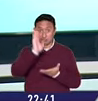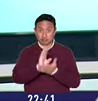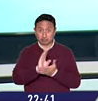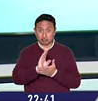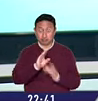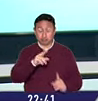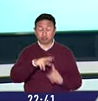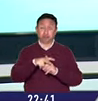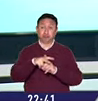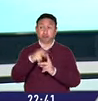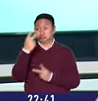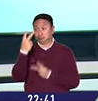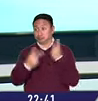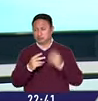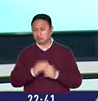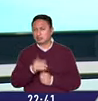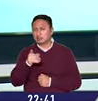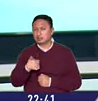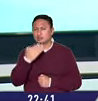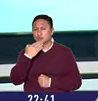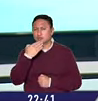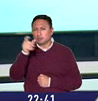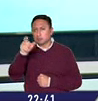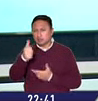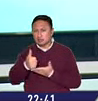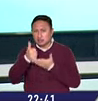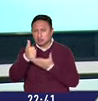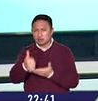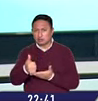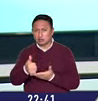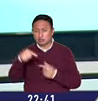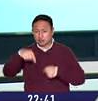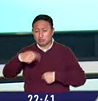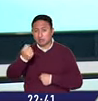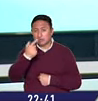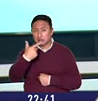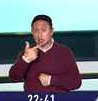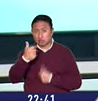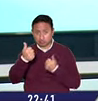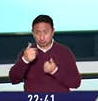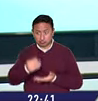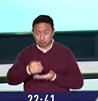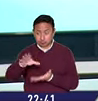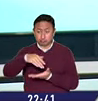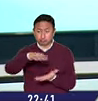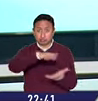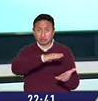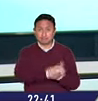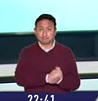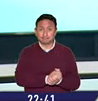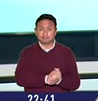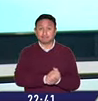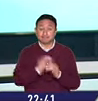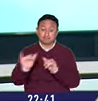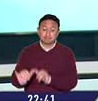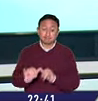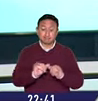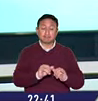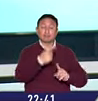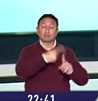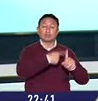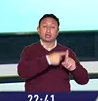Guayaquil para constatar la atención a los afiliados y la provisión efectiva de medicamentos. Asimismo, estuvo en un